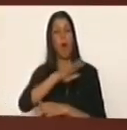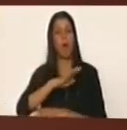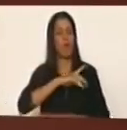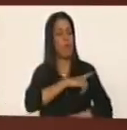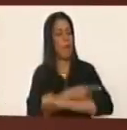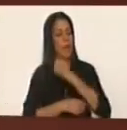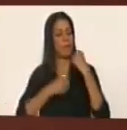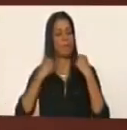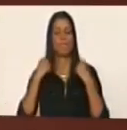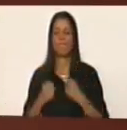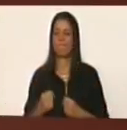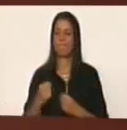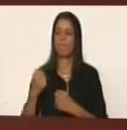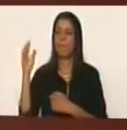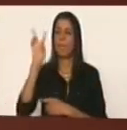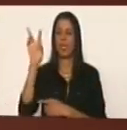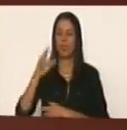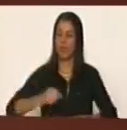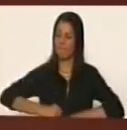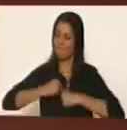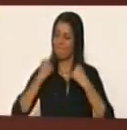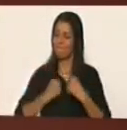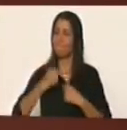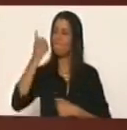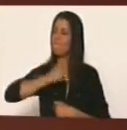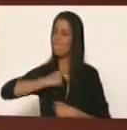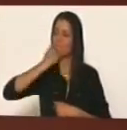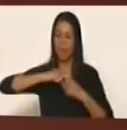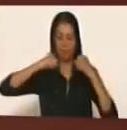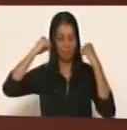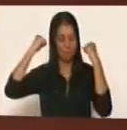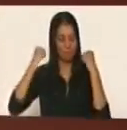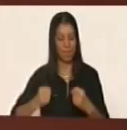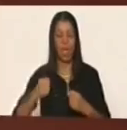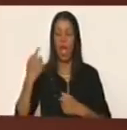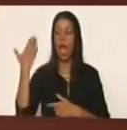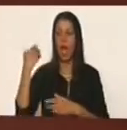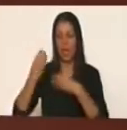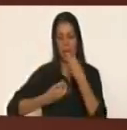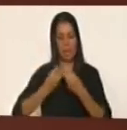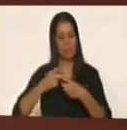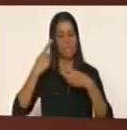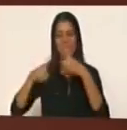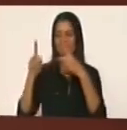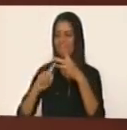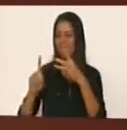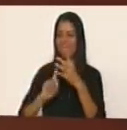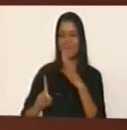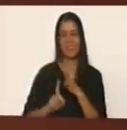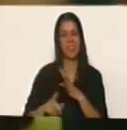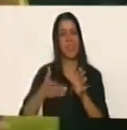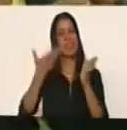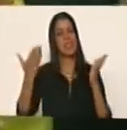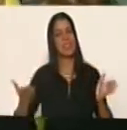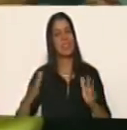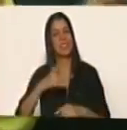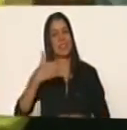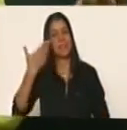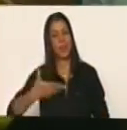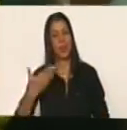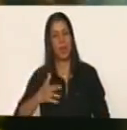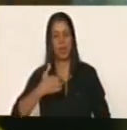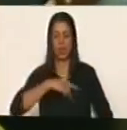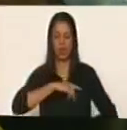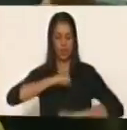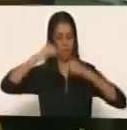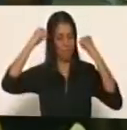heroico y ejemplo para el mundo. Hemos hecho grandes cosas y vamos a seguir haciendo grandes cosas. Así que vamos con todo el